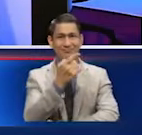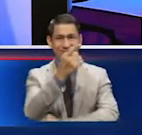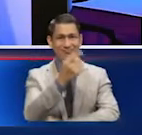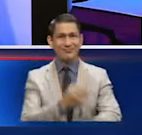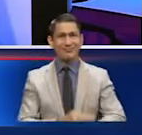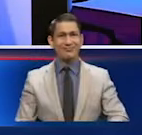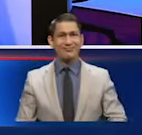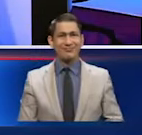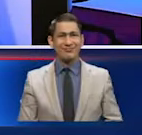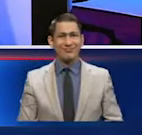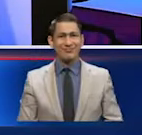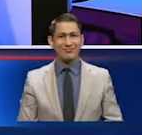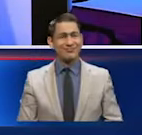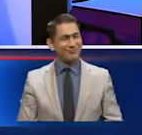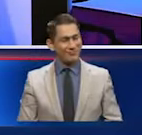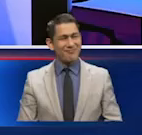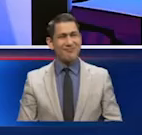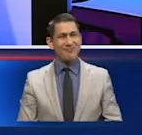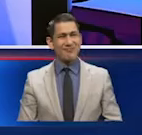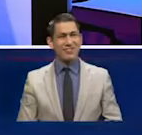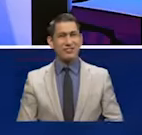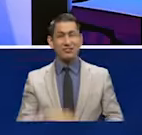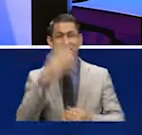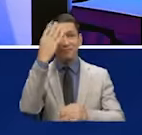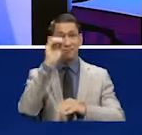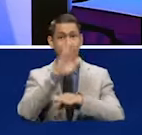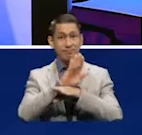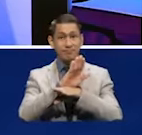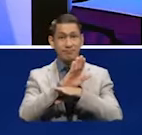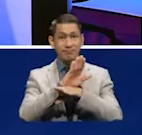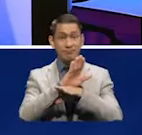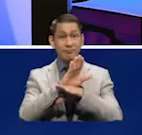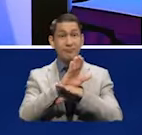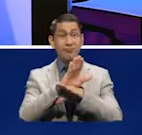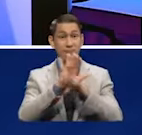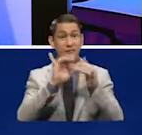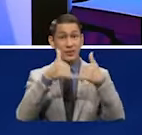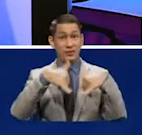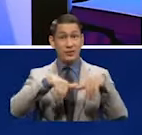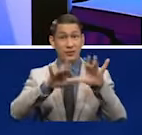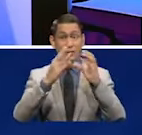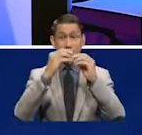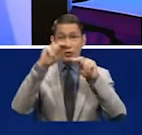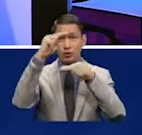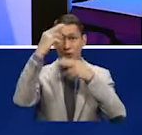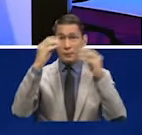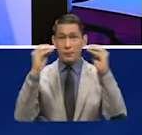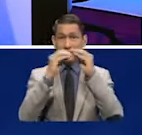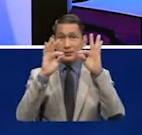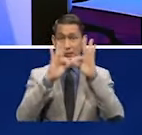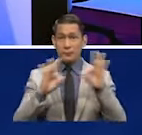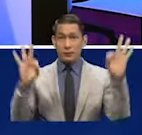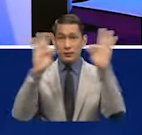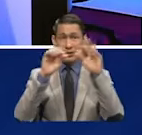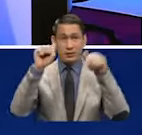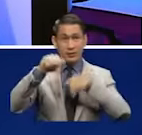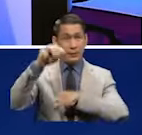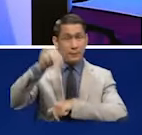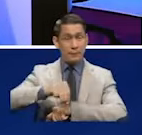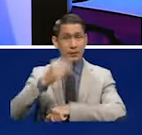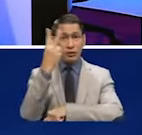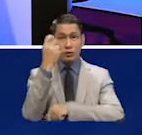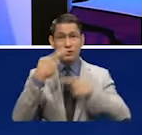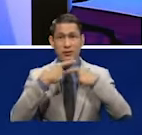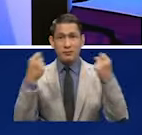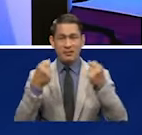¿cómo estás? Muy bien, Cari, amigos televidentes. Muy buenas tardes. Tenemos a continuación toda la información más importante de este martes 12 de marzo.